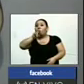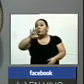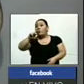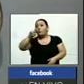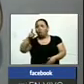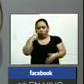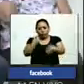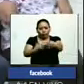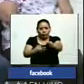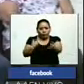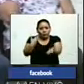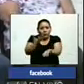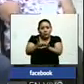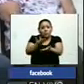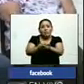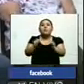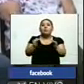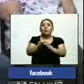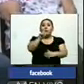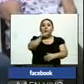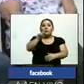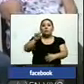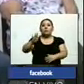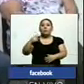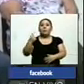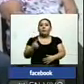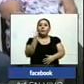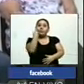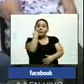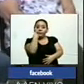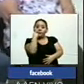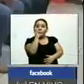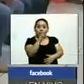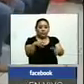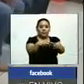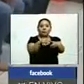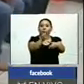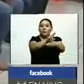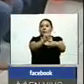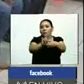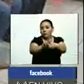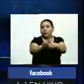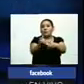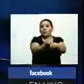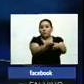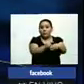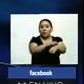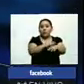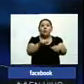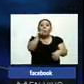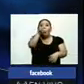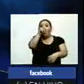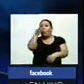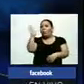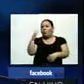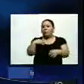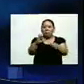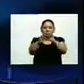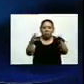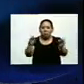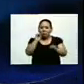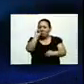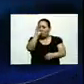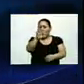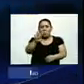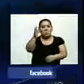pruebas documentales, además de 114 testigos contra los 32 involucrados. A través de su cuenta de Twitter, Mauricio